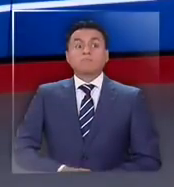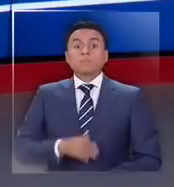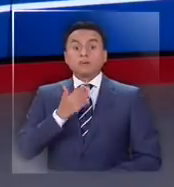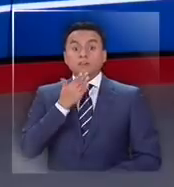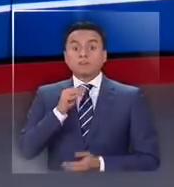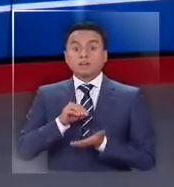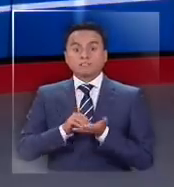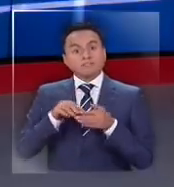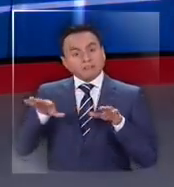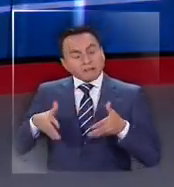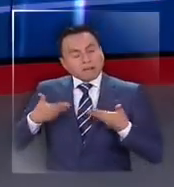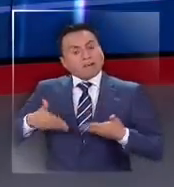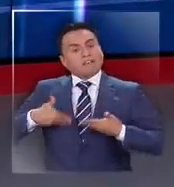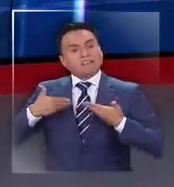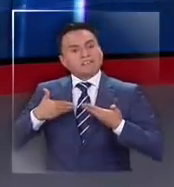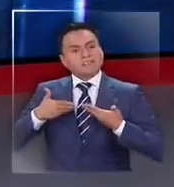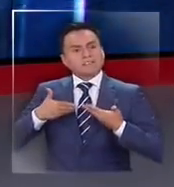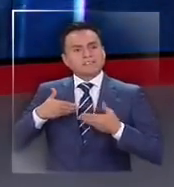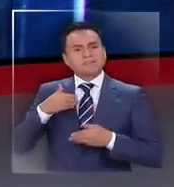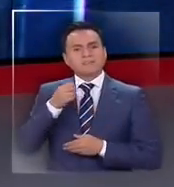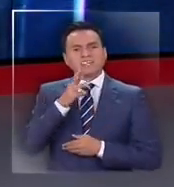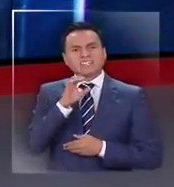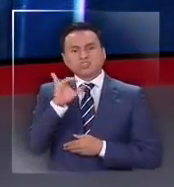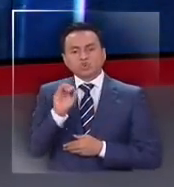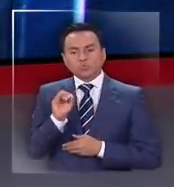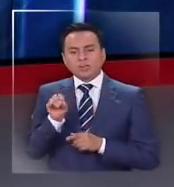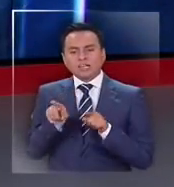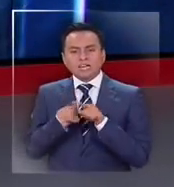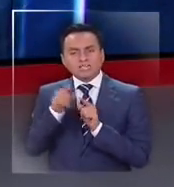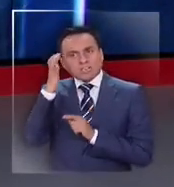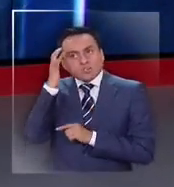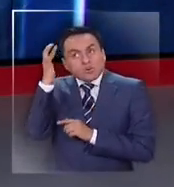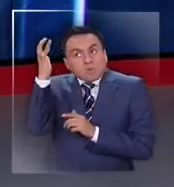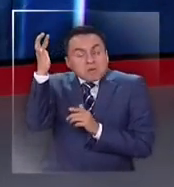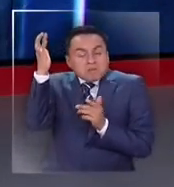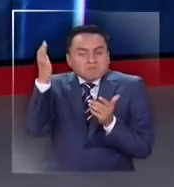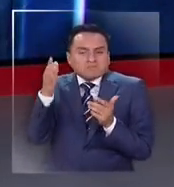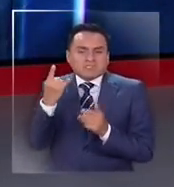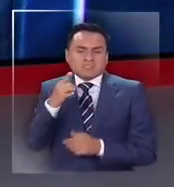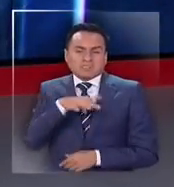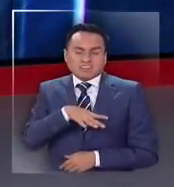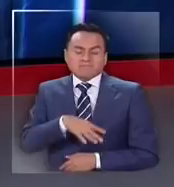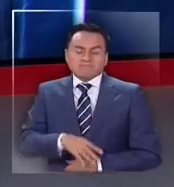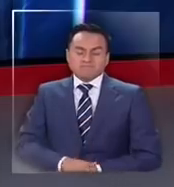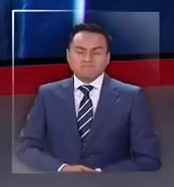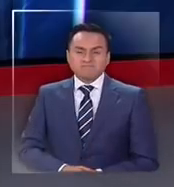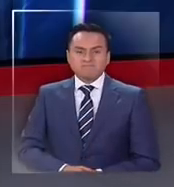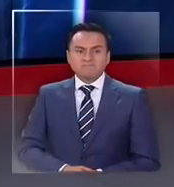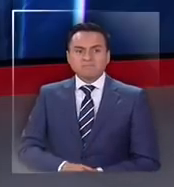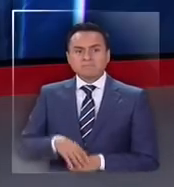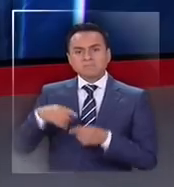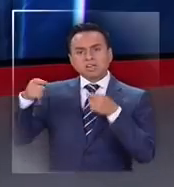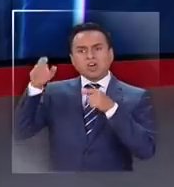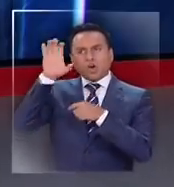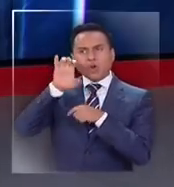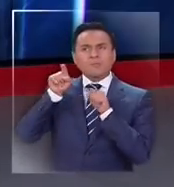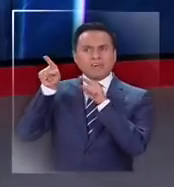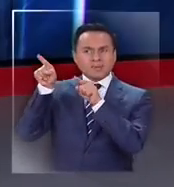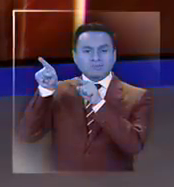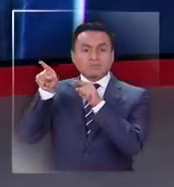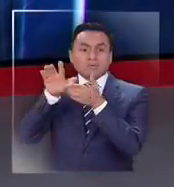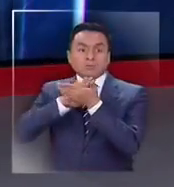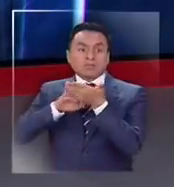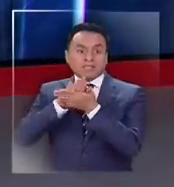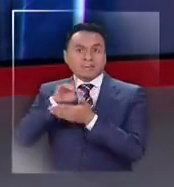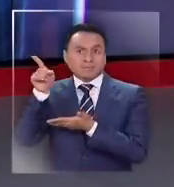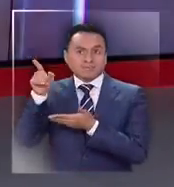Además de las ganas, lo de Berizzo suena casi utópico en la Universidad de Chile. Está en el mercado europeo. Por